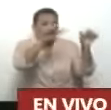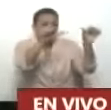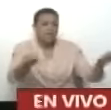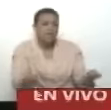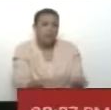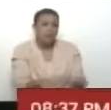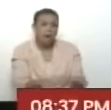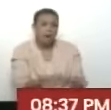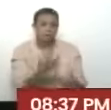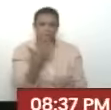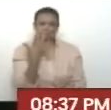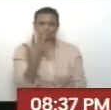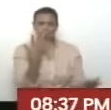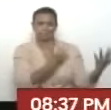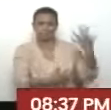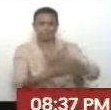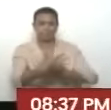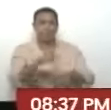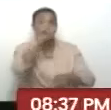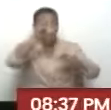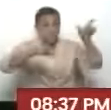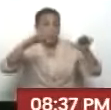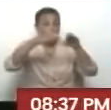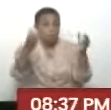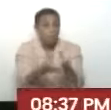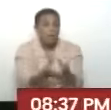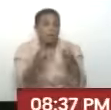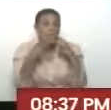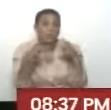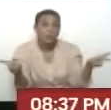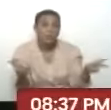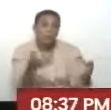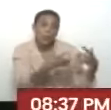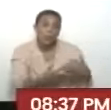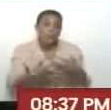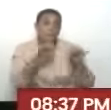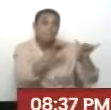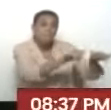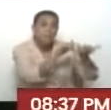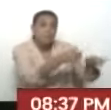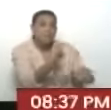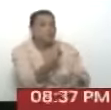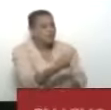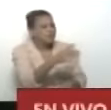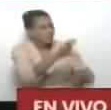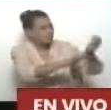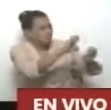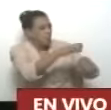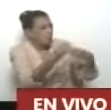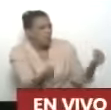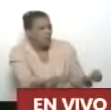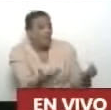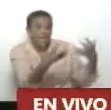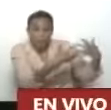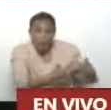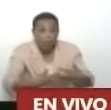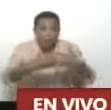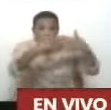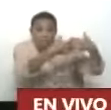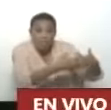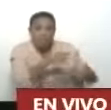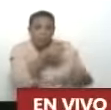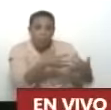ha sido cuestionado por importantes sectores de la opinión pública estadounidense. Así que Estados Unidos de